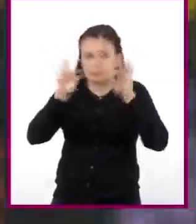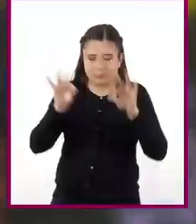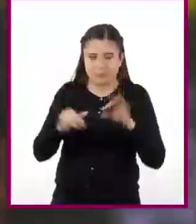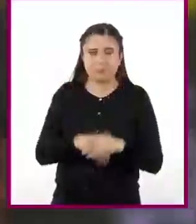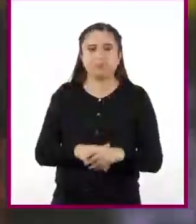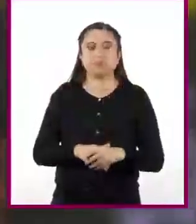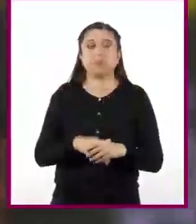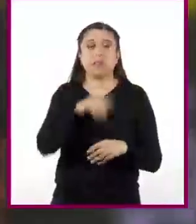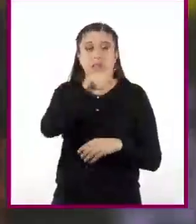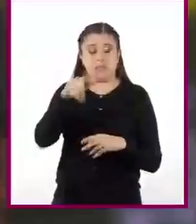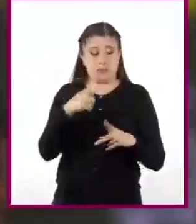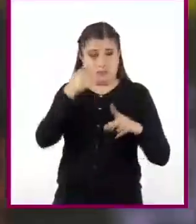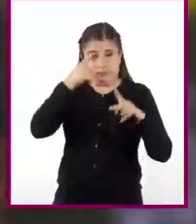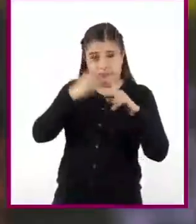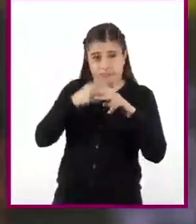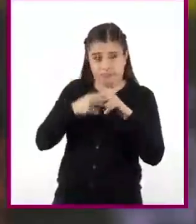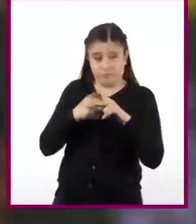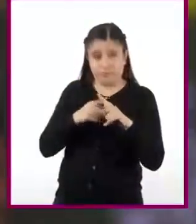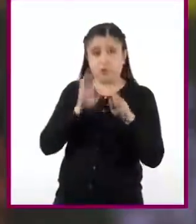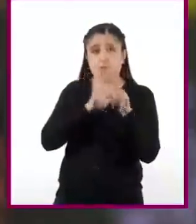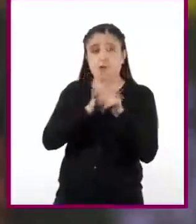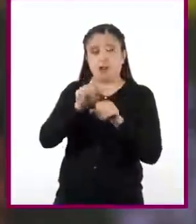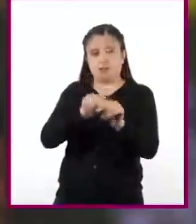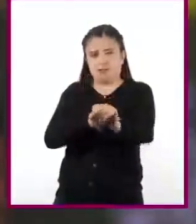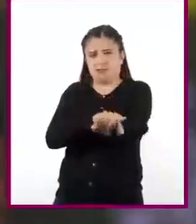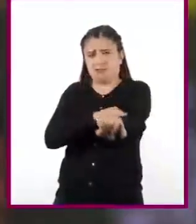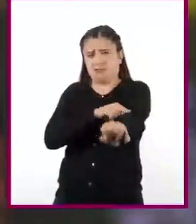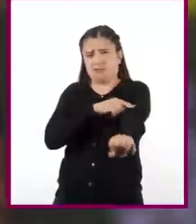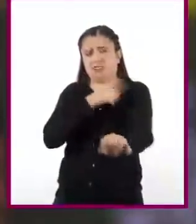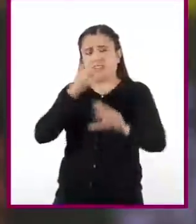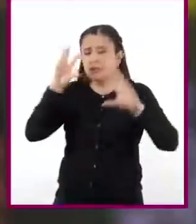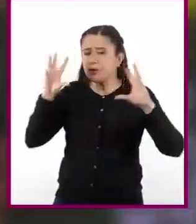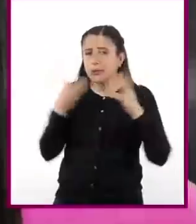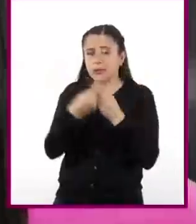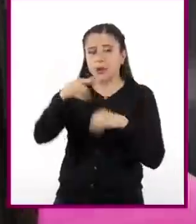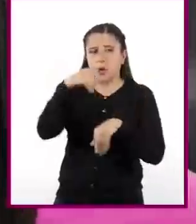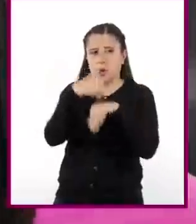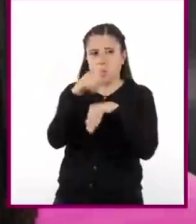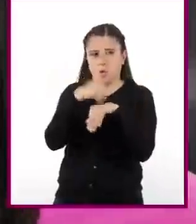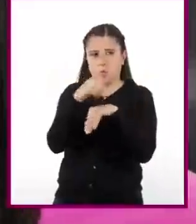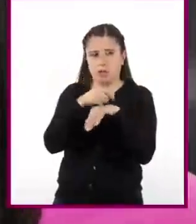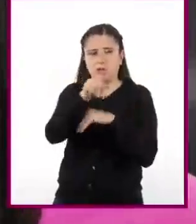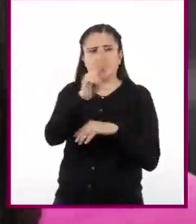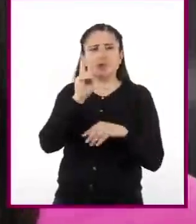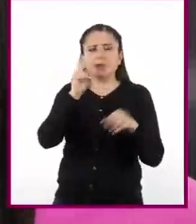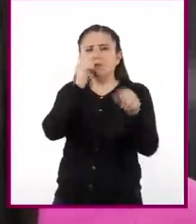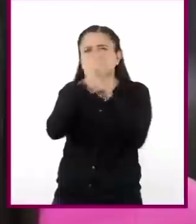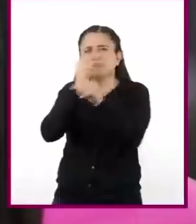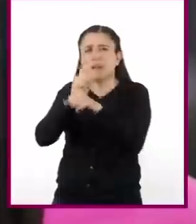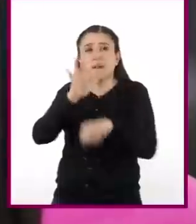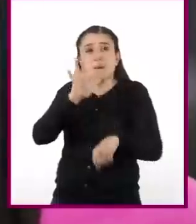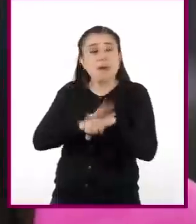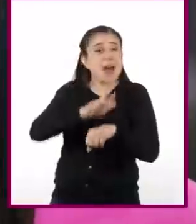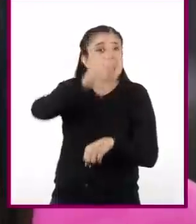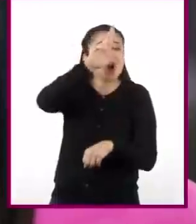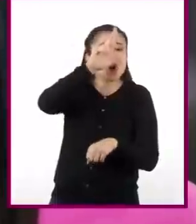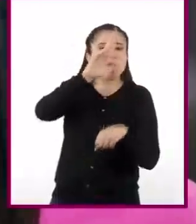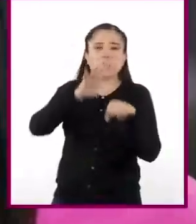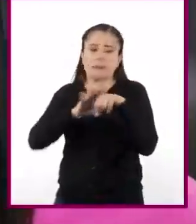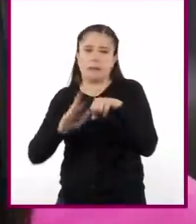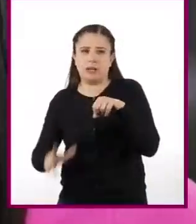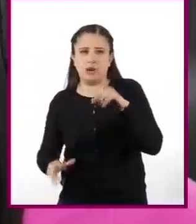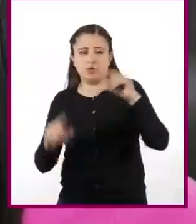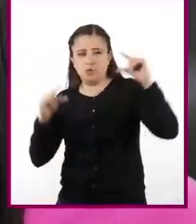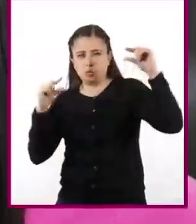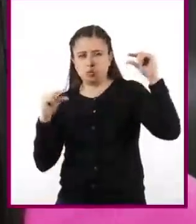Comenzamos por calcular el rango o recorrido de todo el conjunto de datos. Ubicamos el valor mayor y el menor